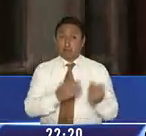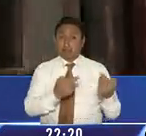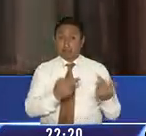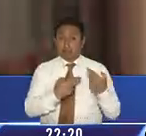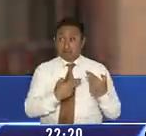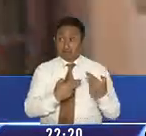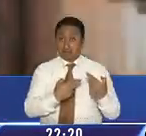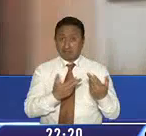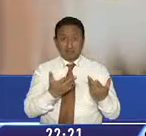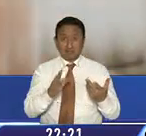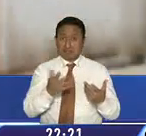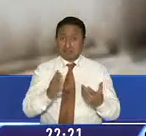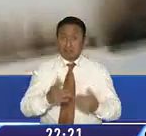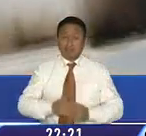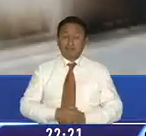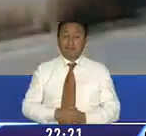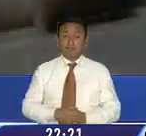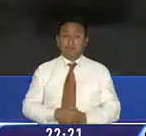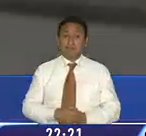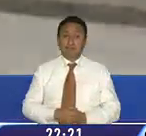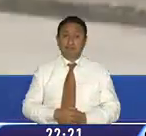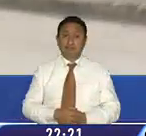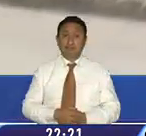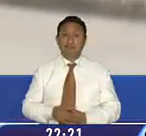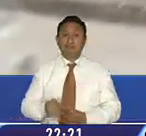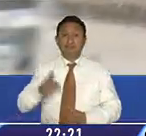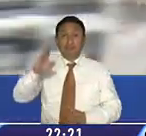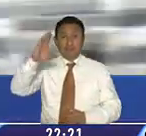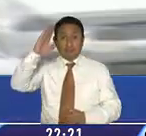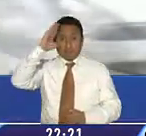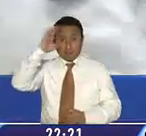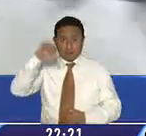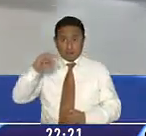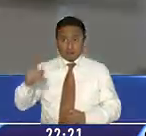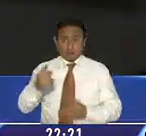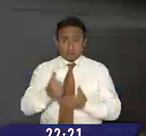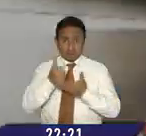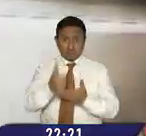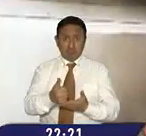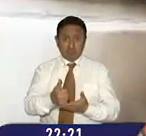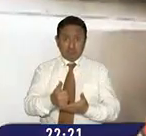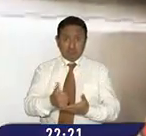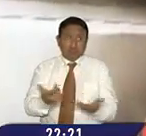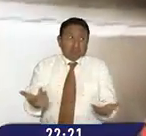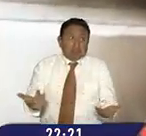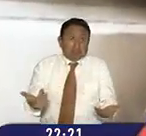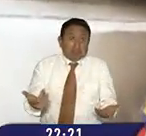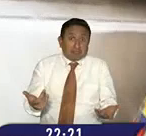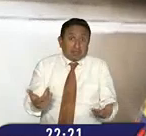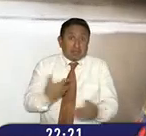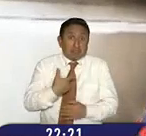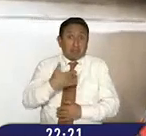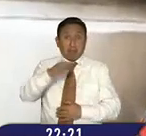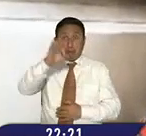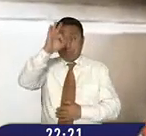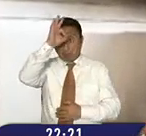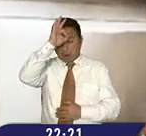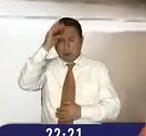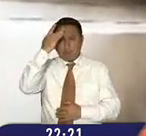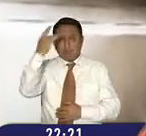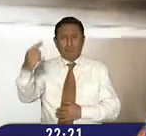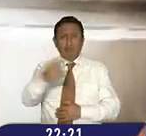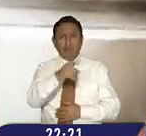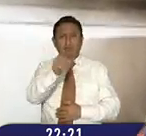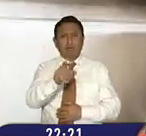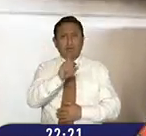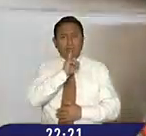tuvimos respuestas. A los uniformados tampoco los quisieron atender. Desconocemos cuál sea el motivo por el cual no se quiera